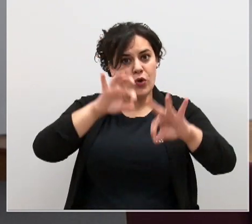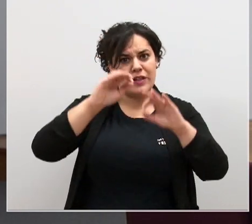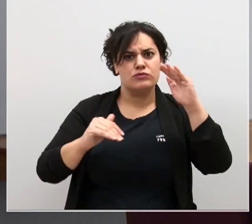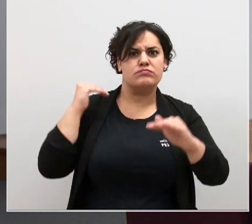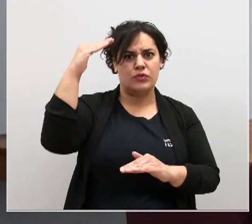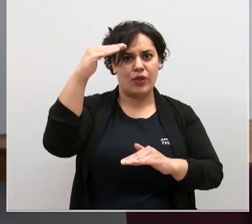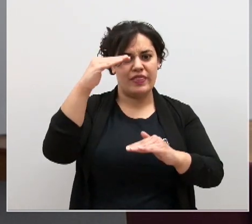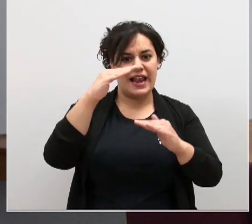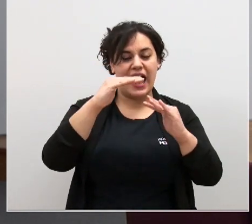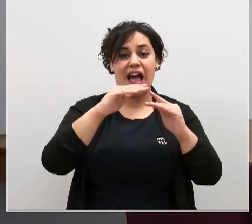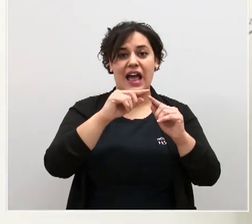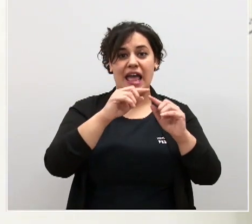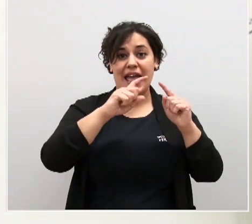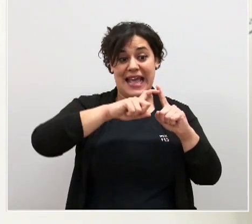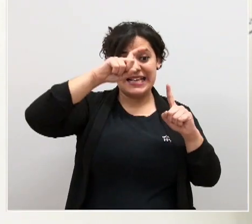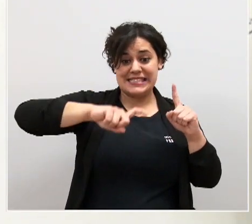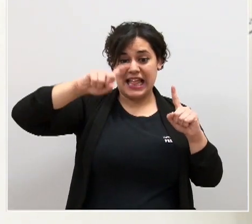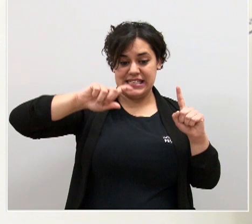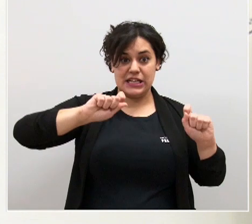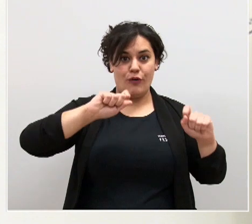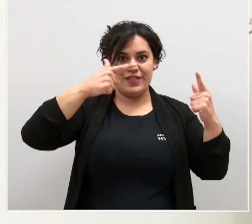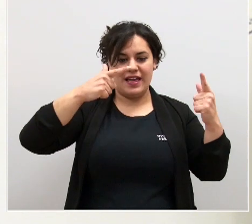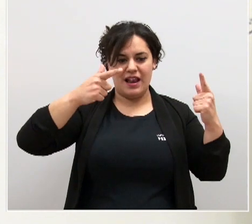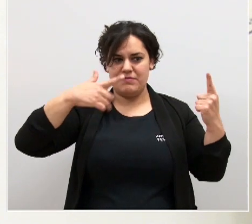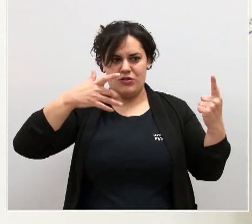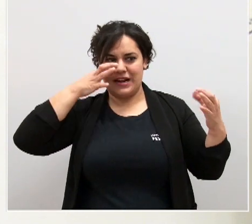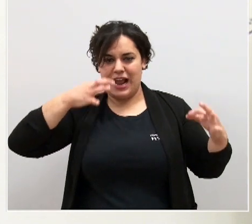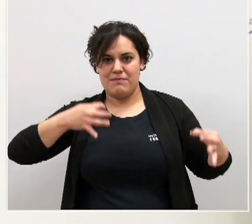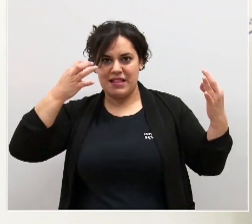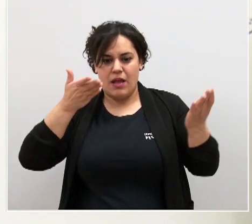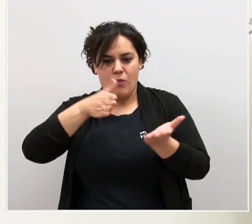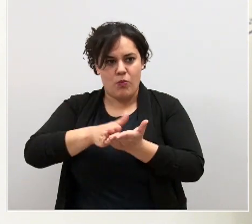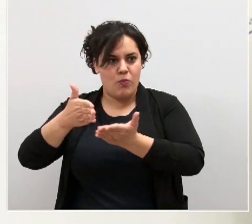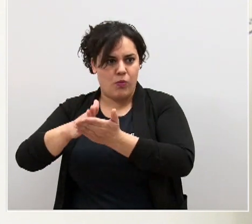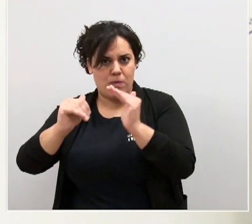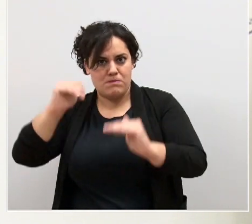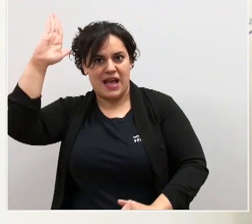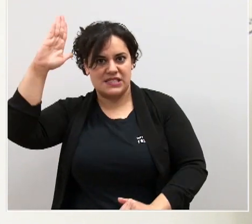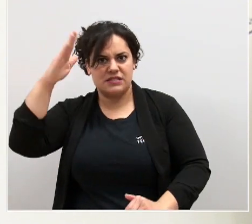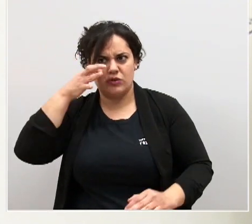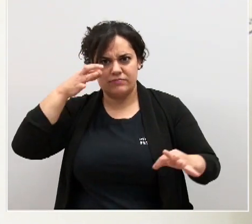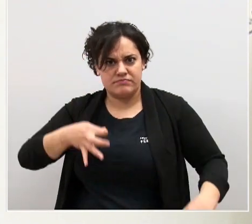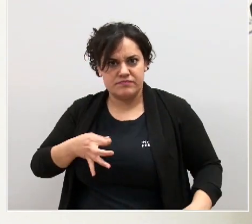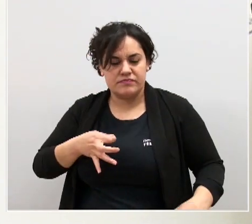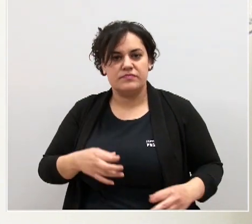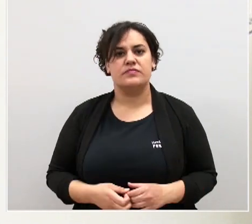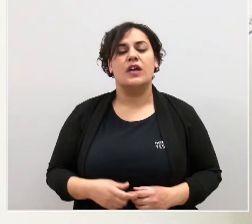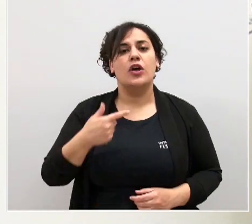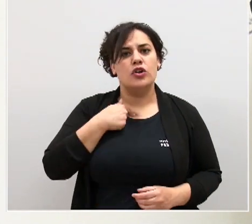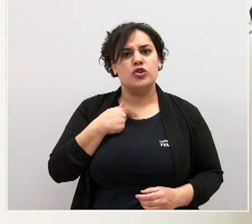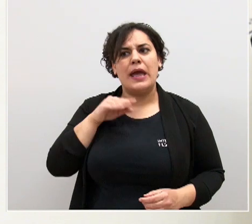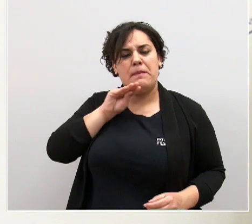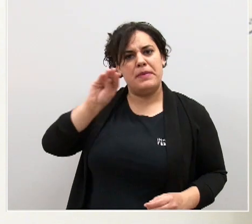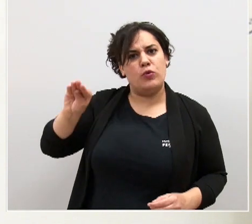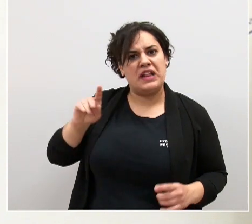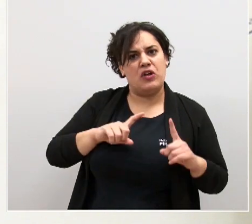estadística oficial. ¿Es así? ¿Podríamos conocer con exactitud esa cifra? Bueno, he comentado cuáles son las cifras, las que han habido en la región.